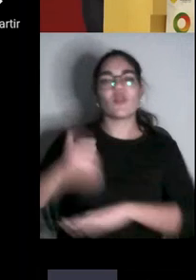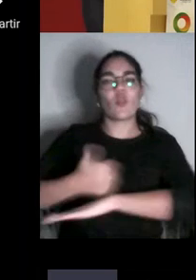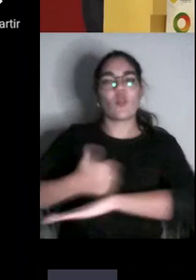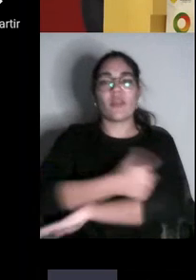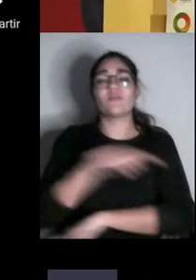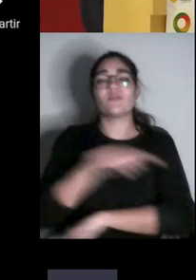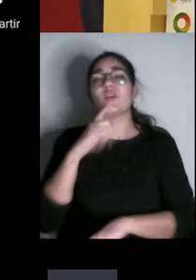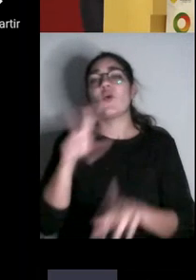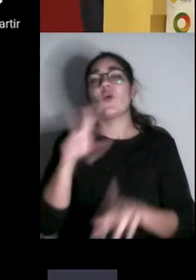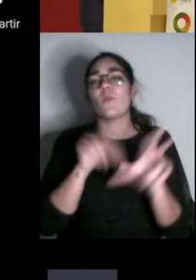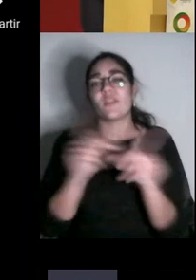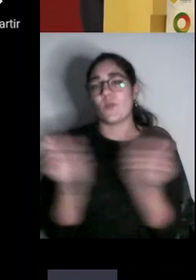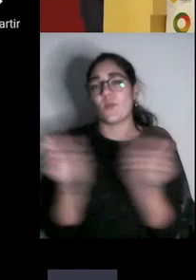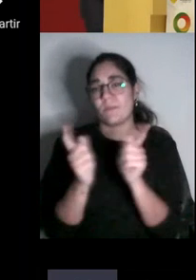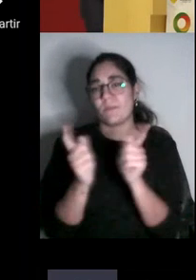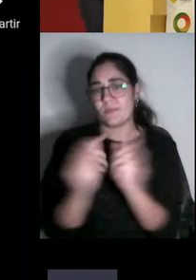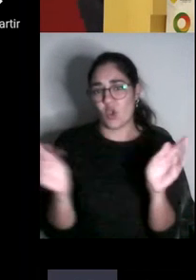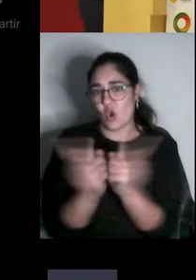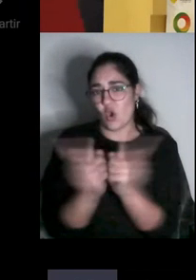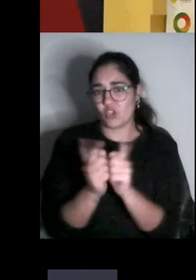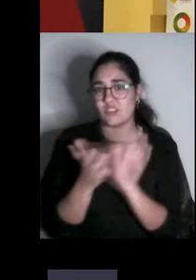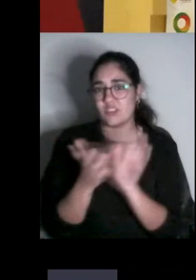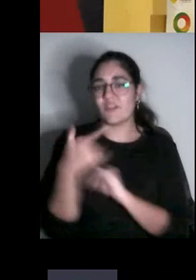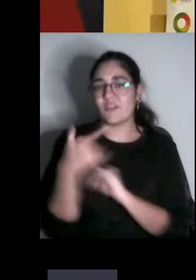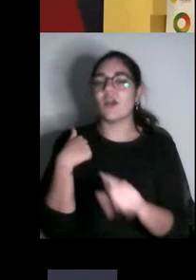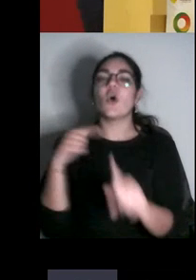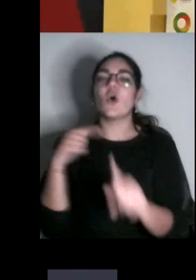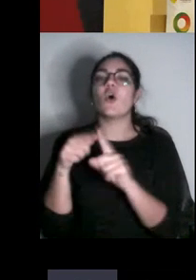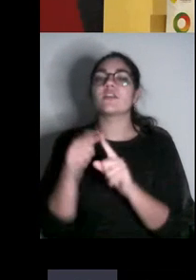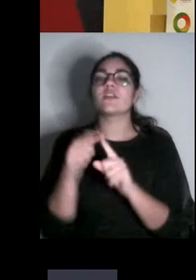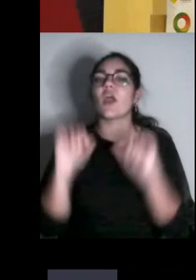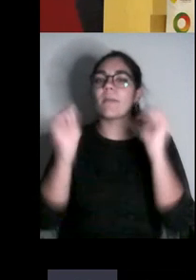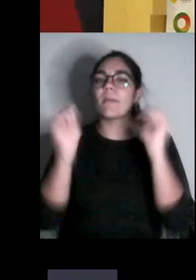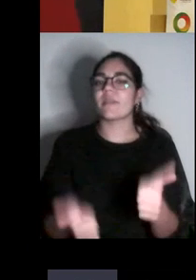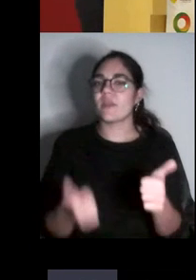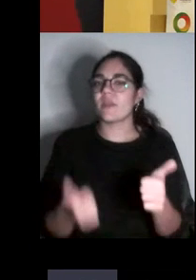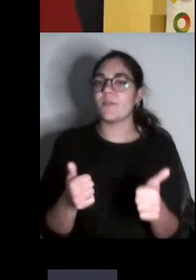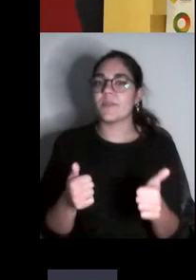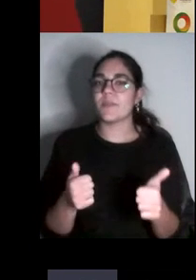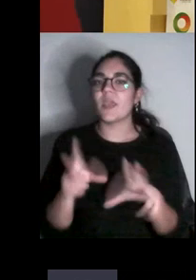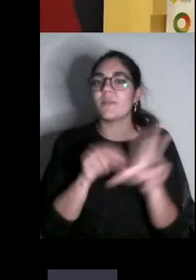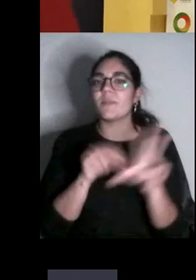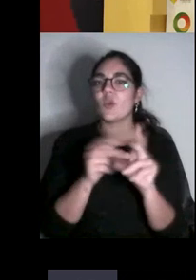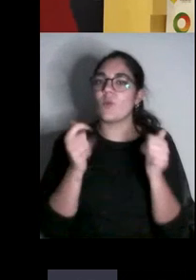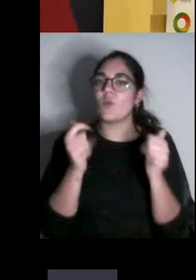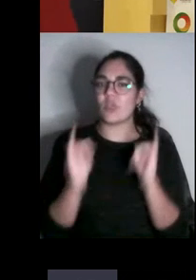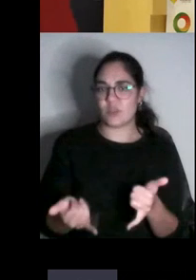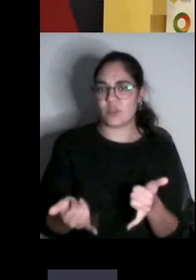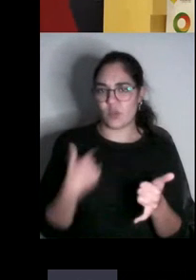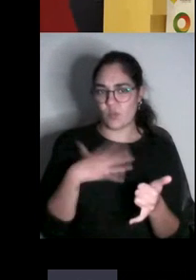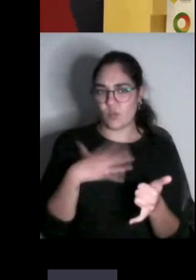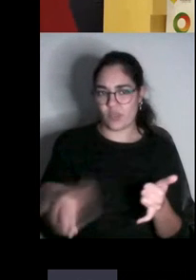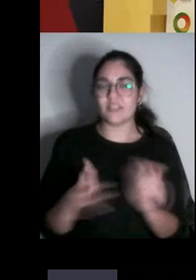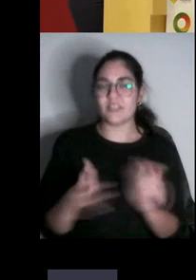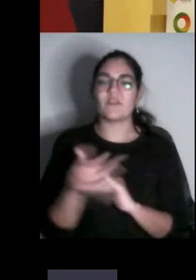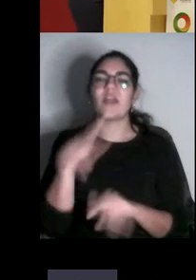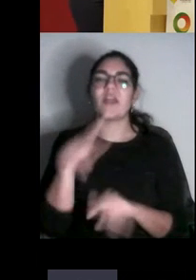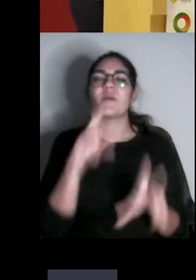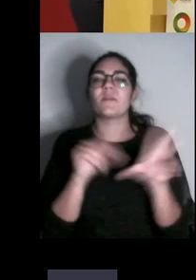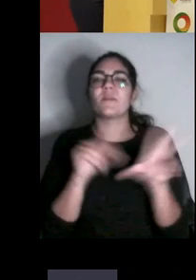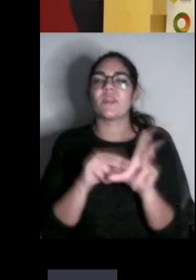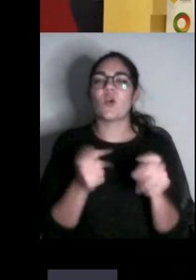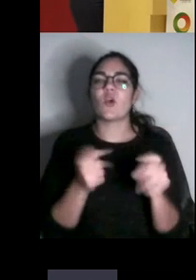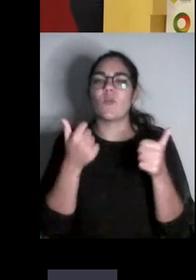escuchar cuando introducimos el juego les ponemos un vídeo donde les contábamos con la voz